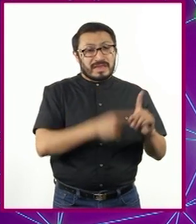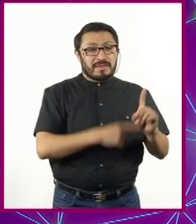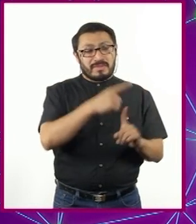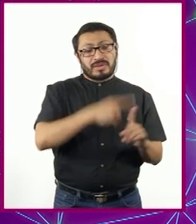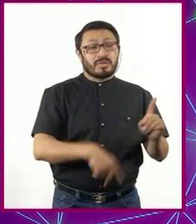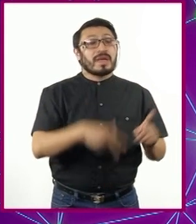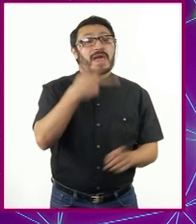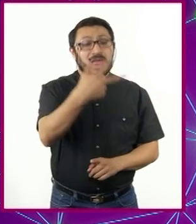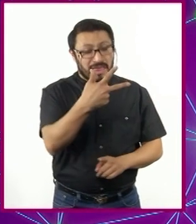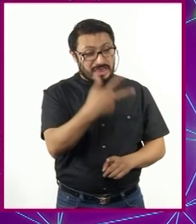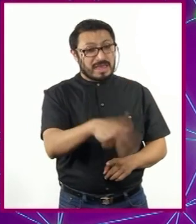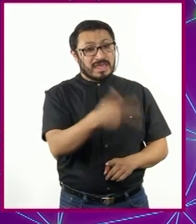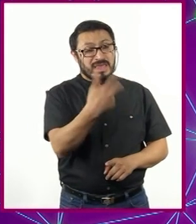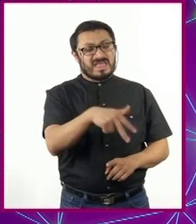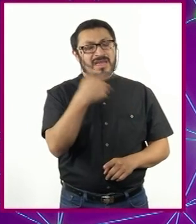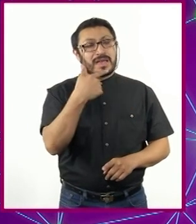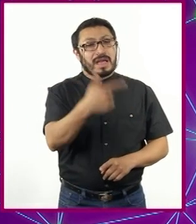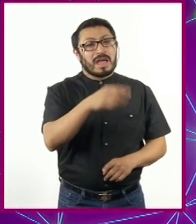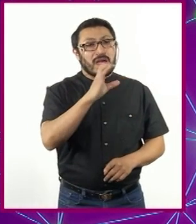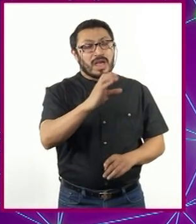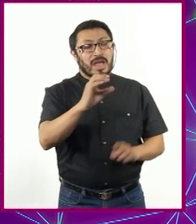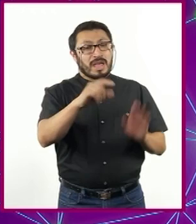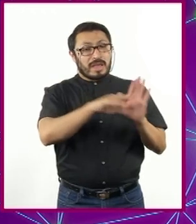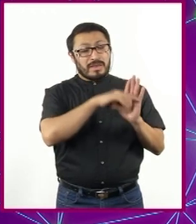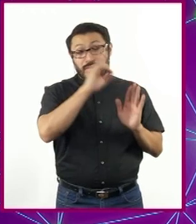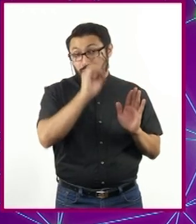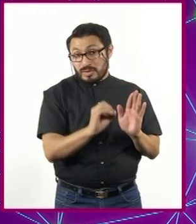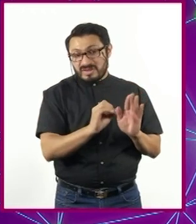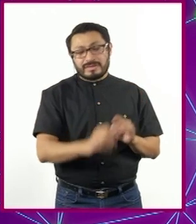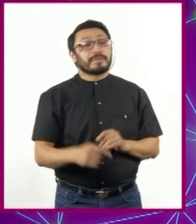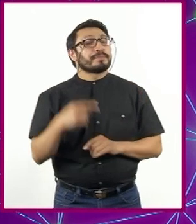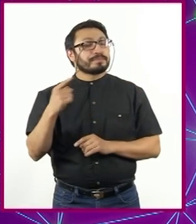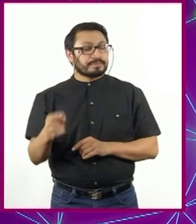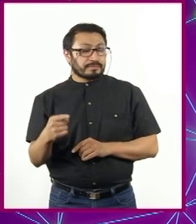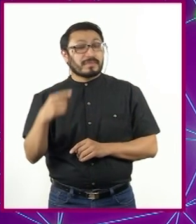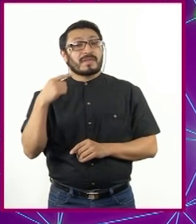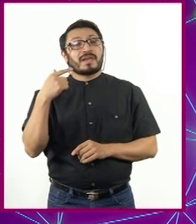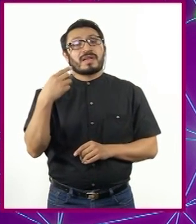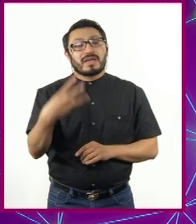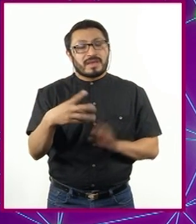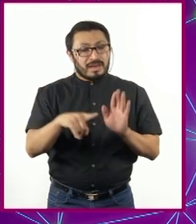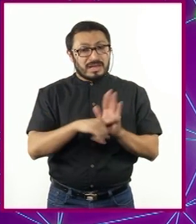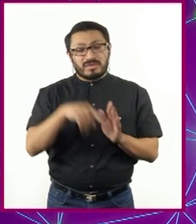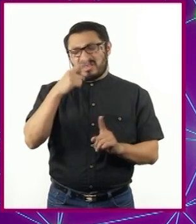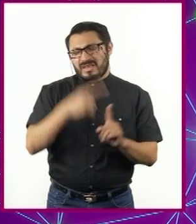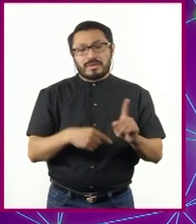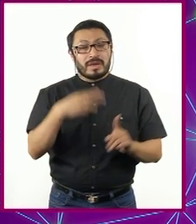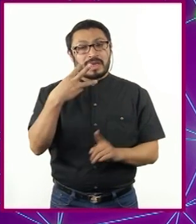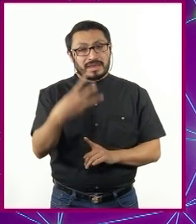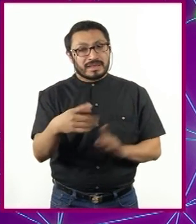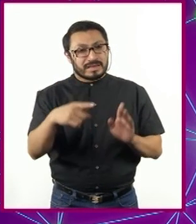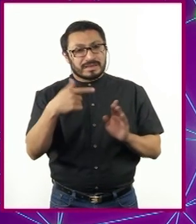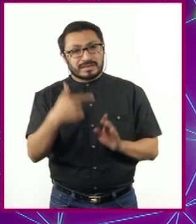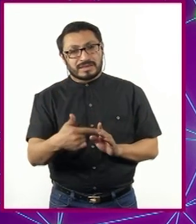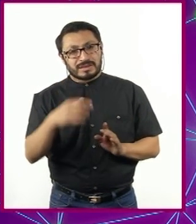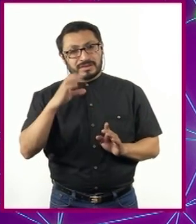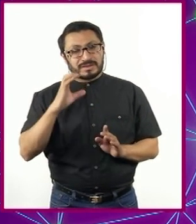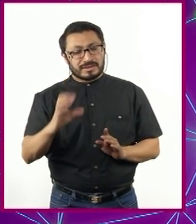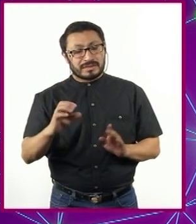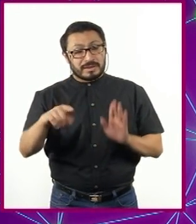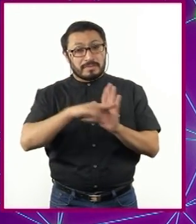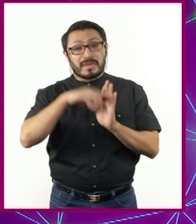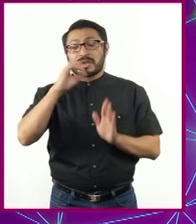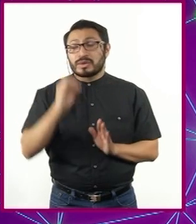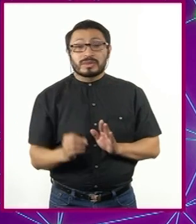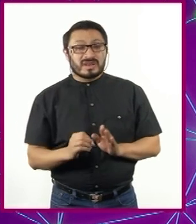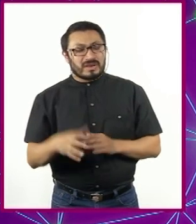de 13 grados centígrados bajo cero y 3 negativo una temperatura de 3 grados centígrados bajo cero. Ahora